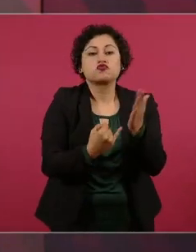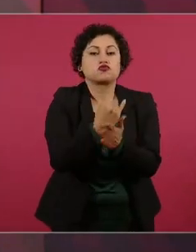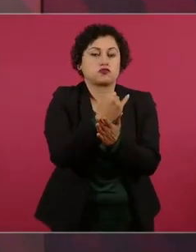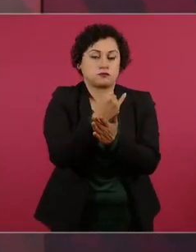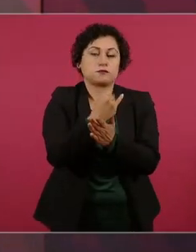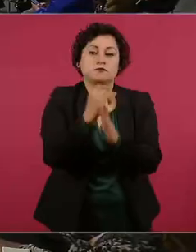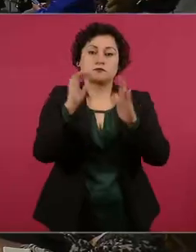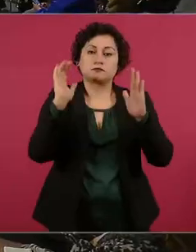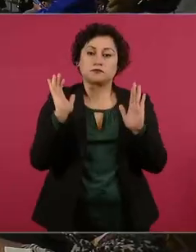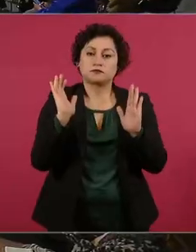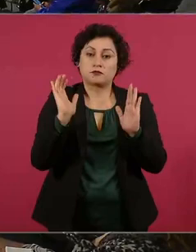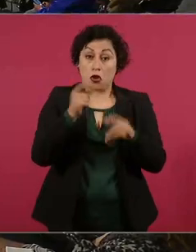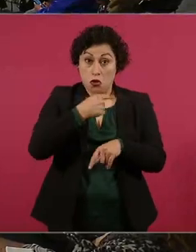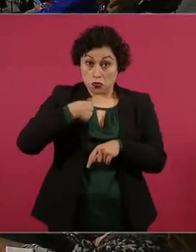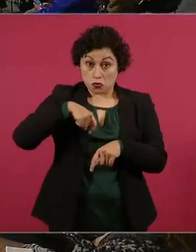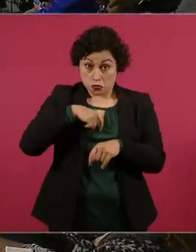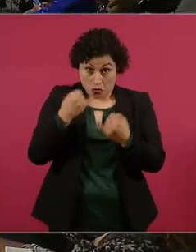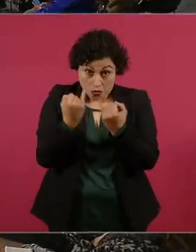de estos farsantes